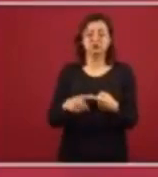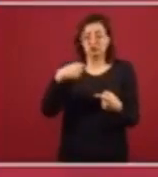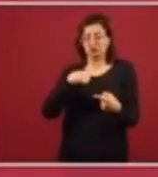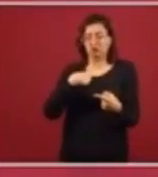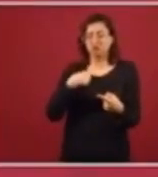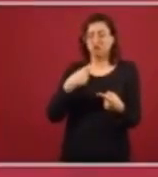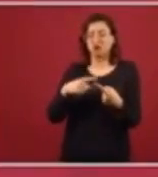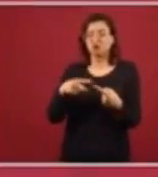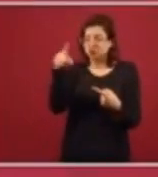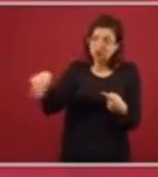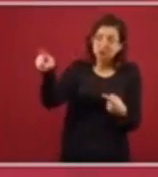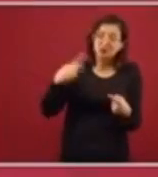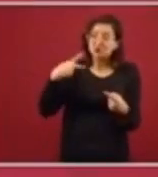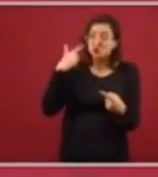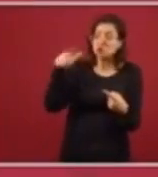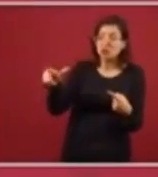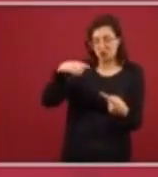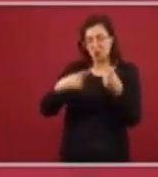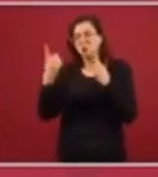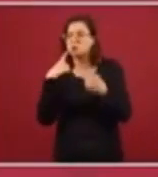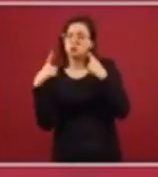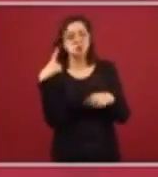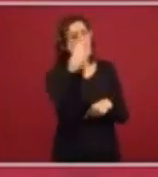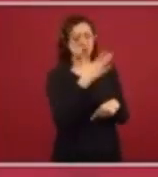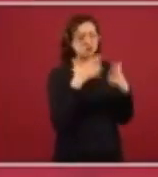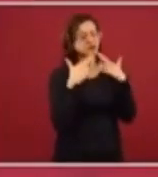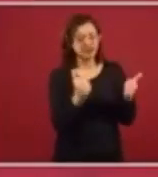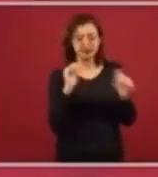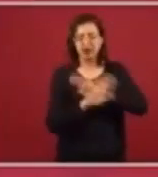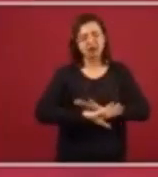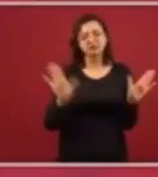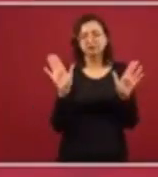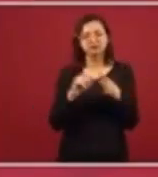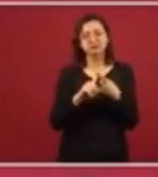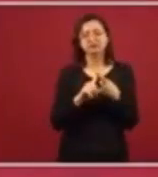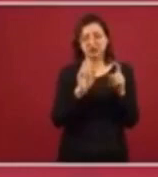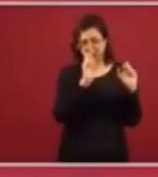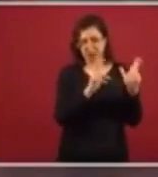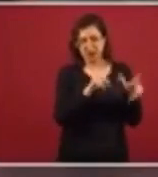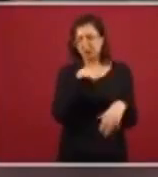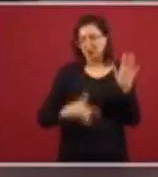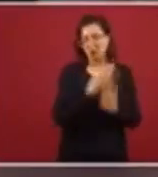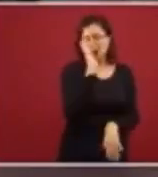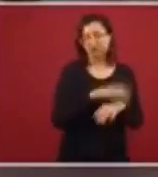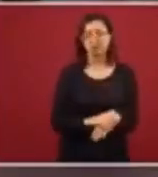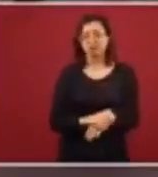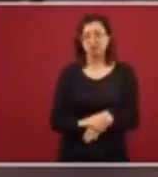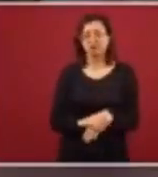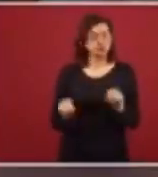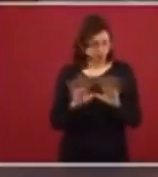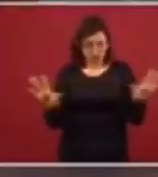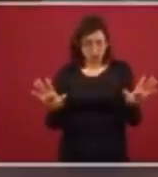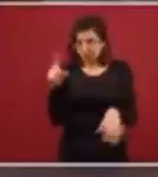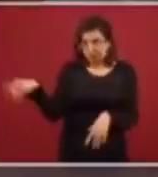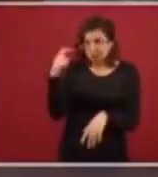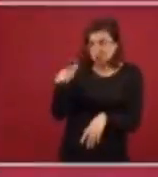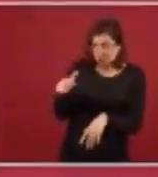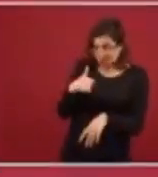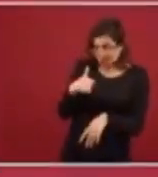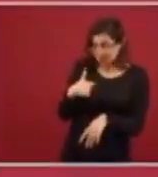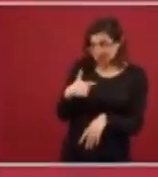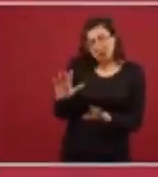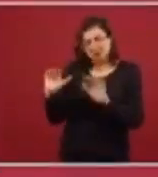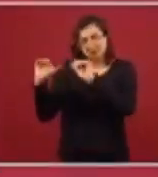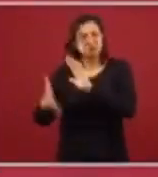El día que el pueblo no me quiera, ese día voy a llorar y me voy a ir a Palenque. Chiapas, ¿eh? Así, así, de claro. No voy a estar